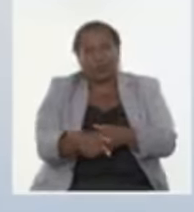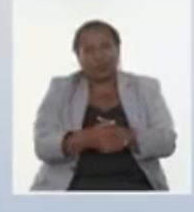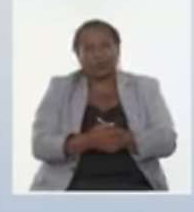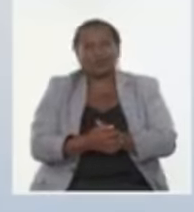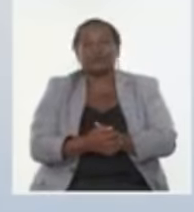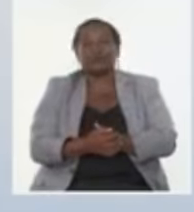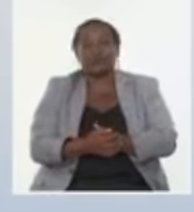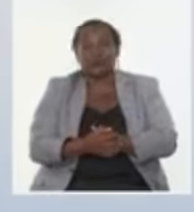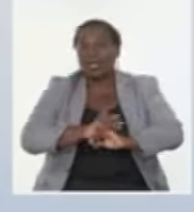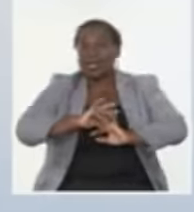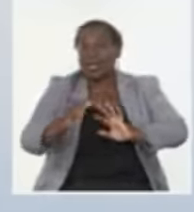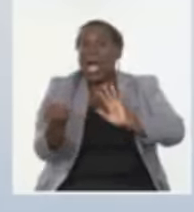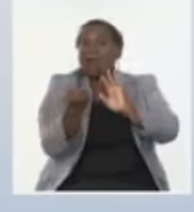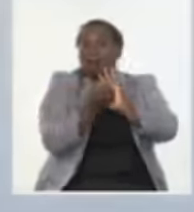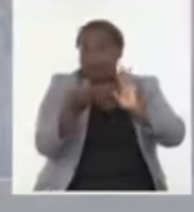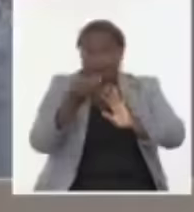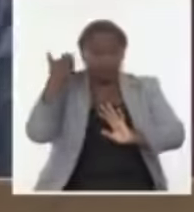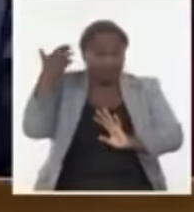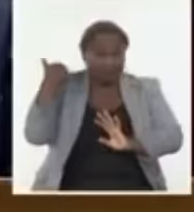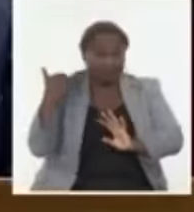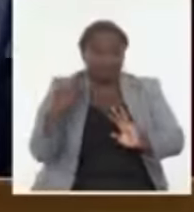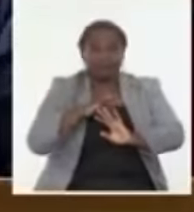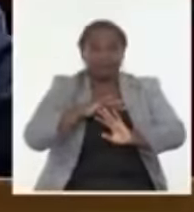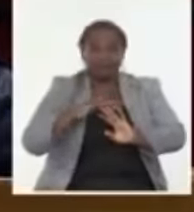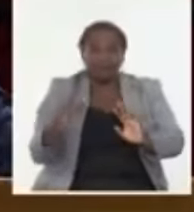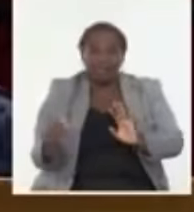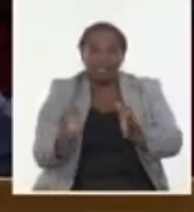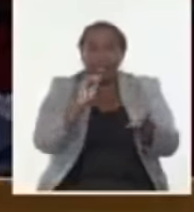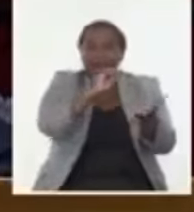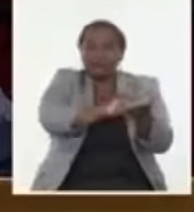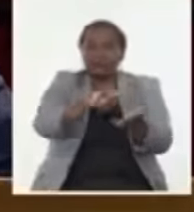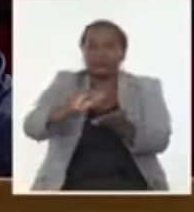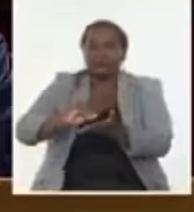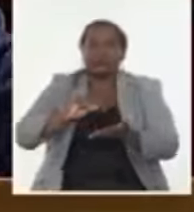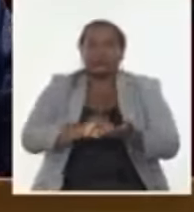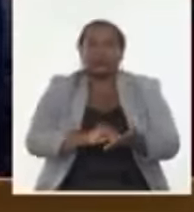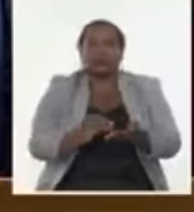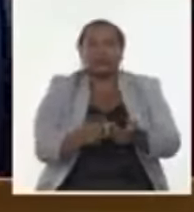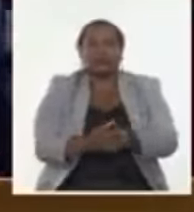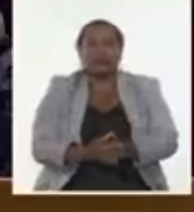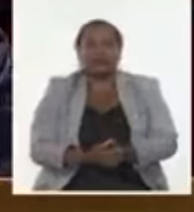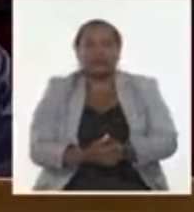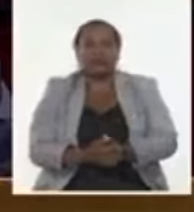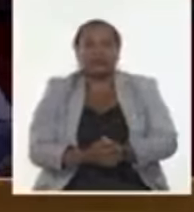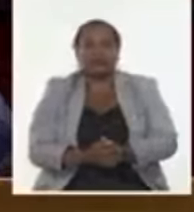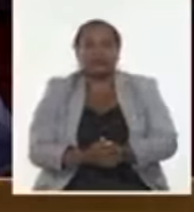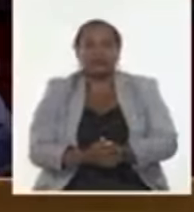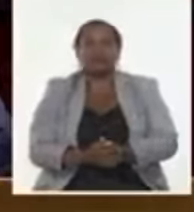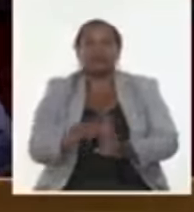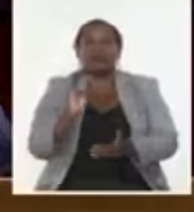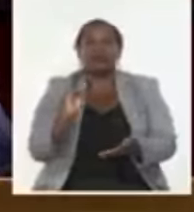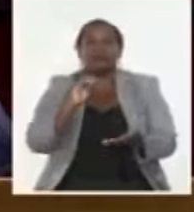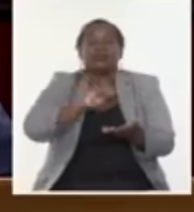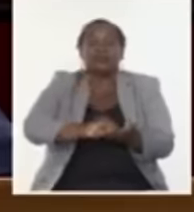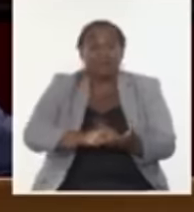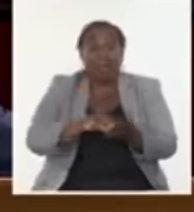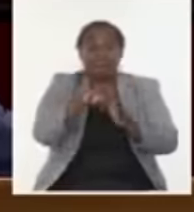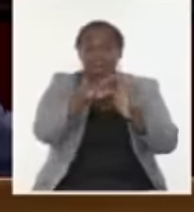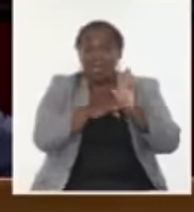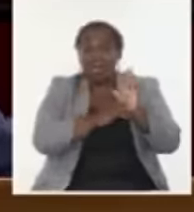que ya había sido aprobada y ya se está implementando por todo el país. Se implementaron las medidas